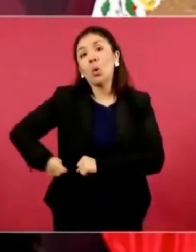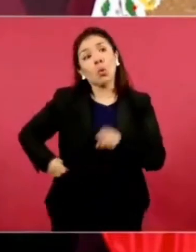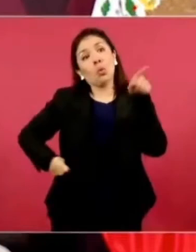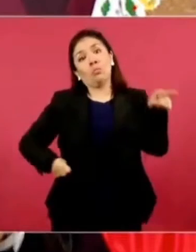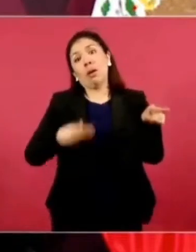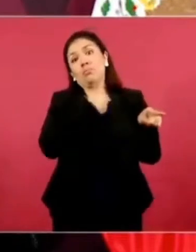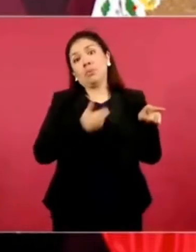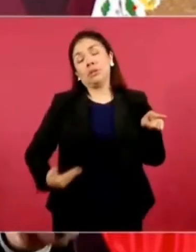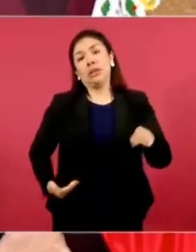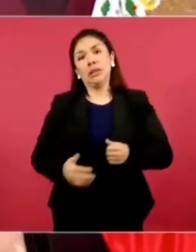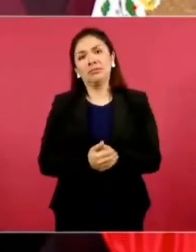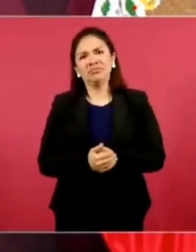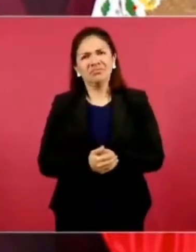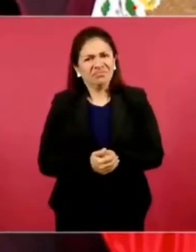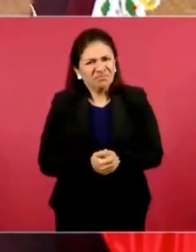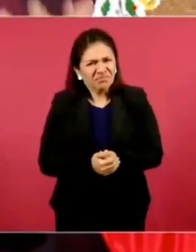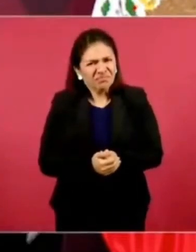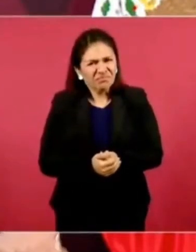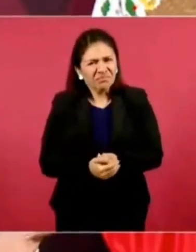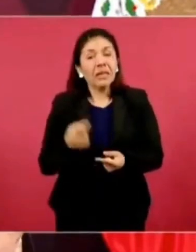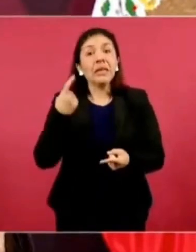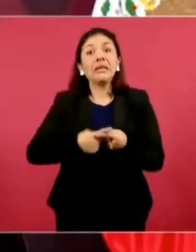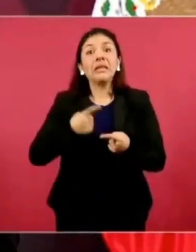¿Quién les recomienda eso? Los asesores.